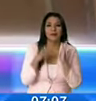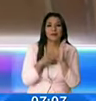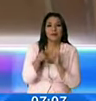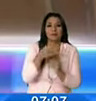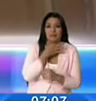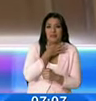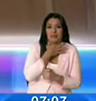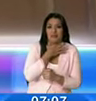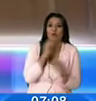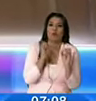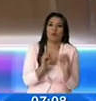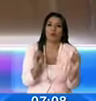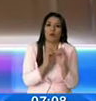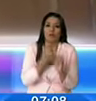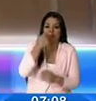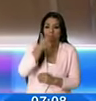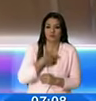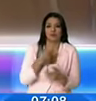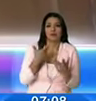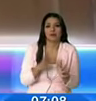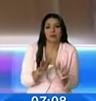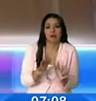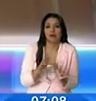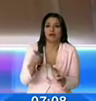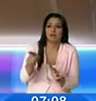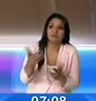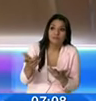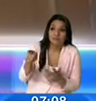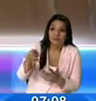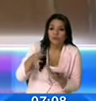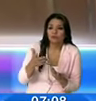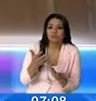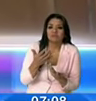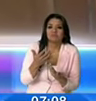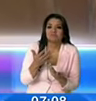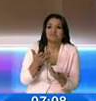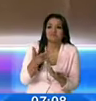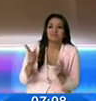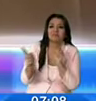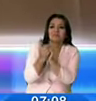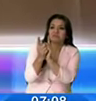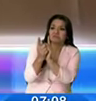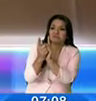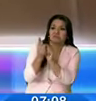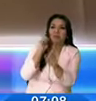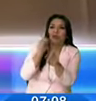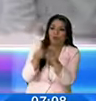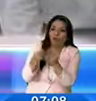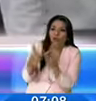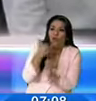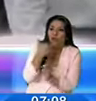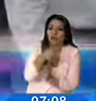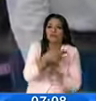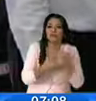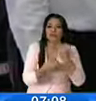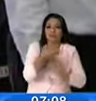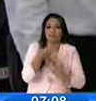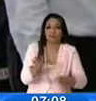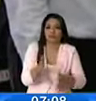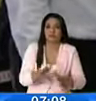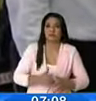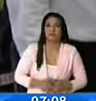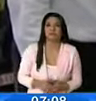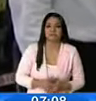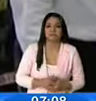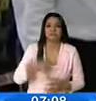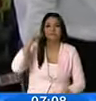algunas veces porque ya la víctima ha arreglado con la parte procesada, no concurren a la audiencia. Mientras que el gobernador del